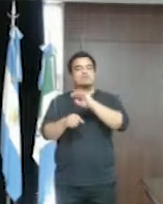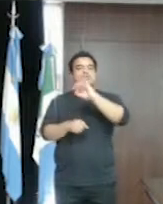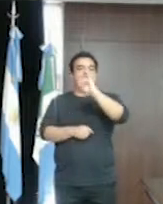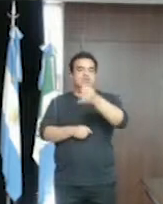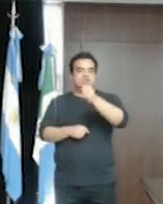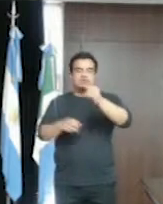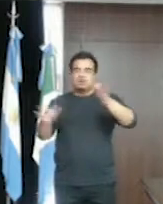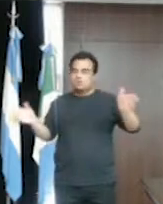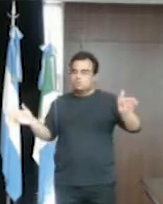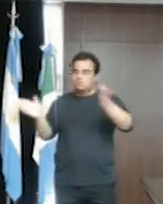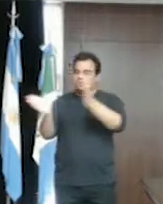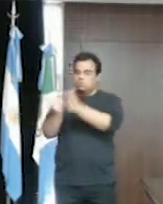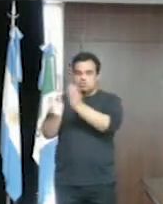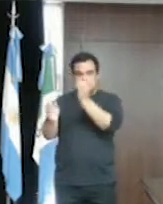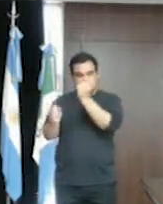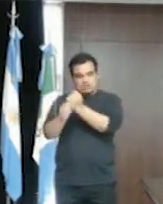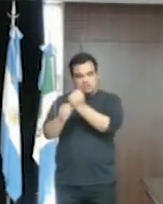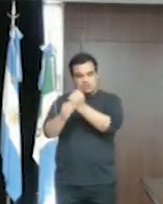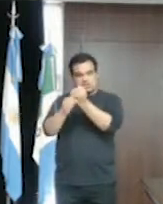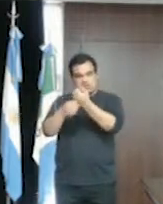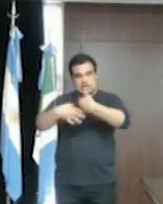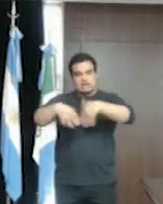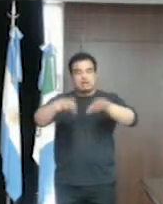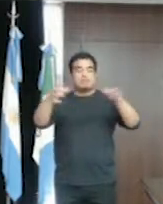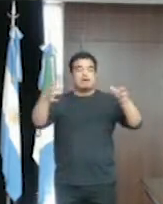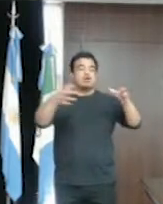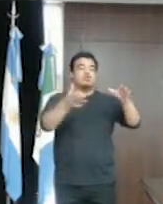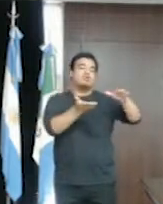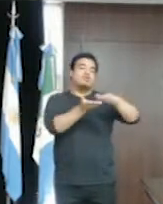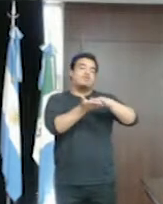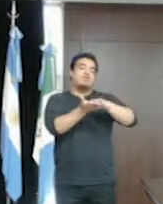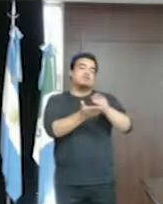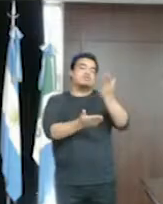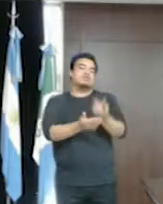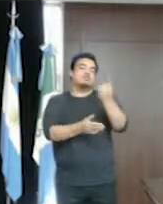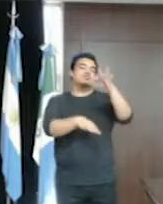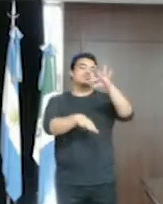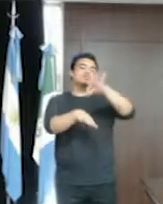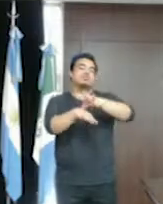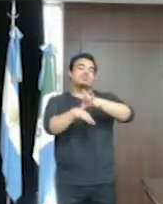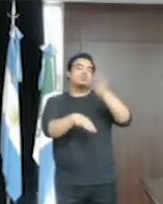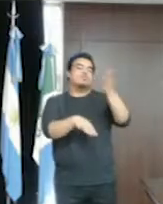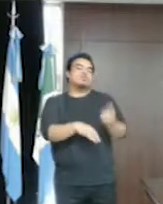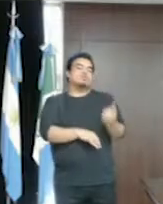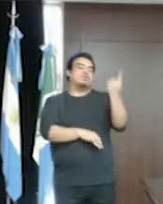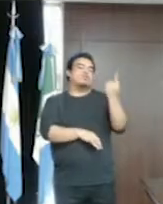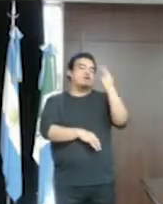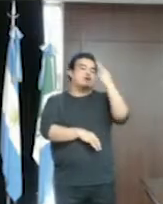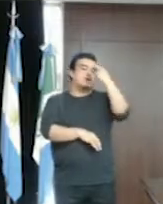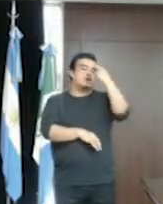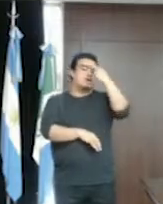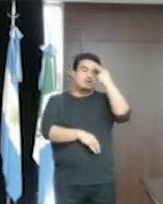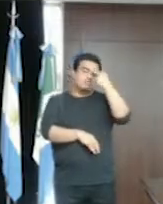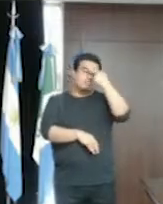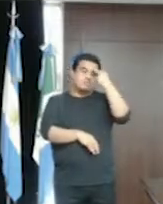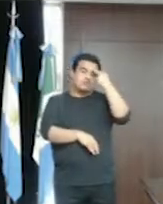el equipo básico podrá ser un médico, un enfermero, a veces un enfermero y un sí, empiezan así. Un médico en